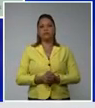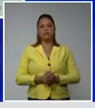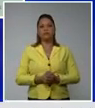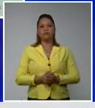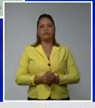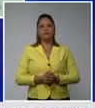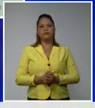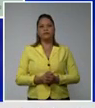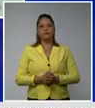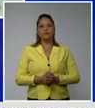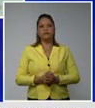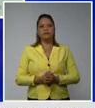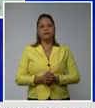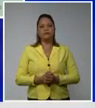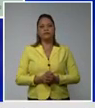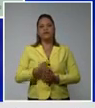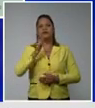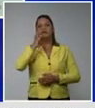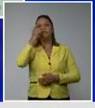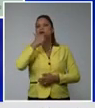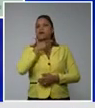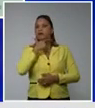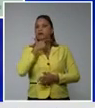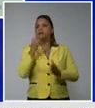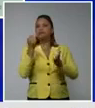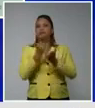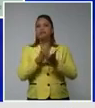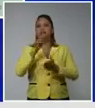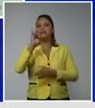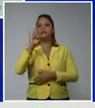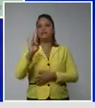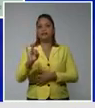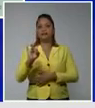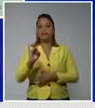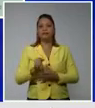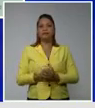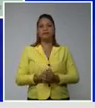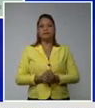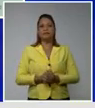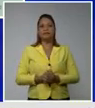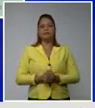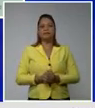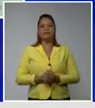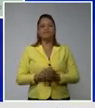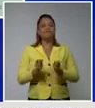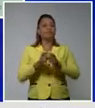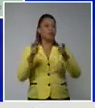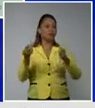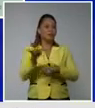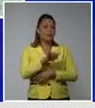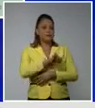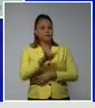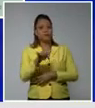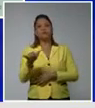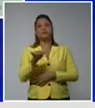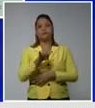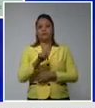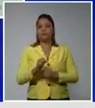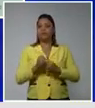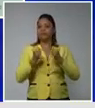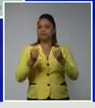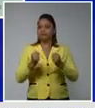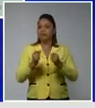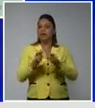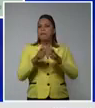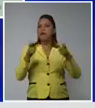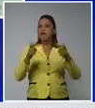Ávila confirma 7 casos autóctonos, incrementa también. El mayor